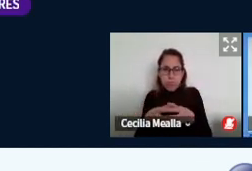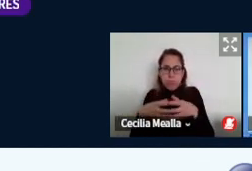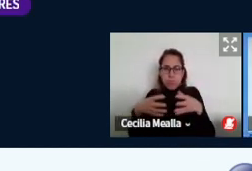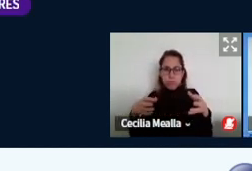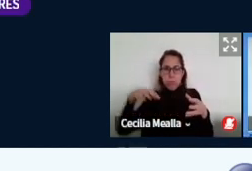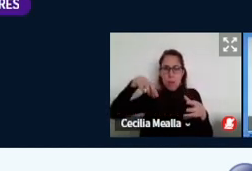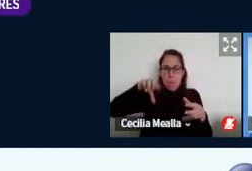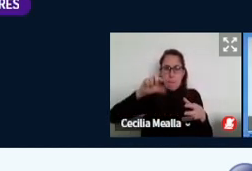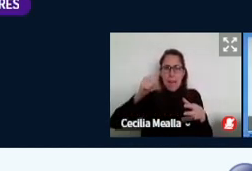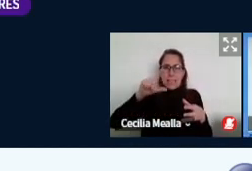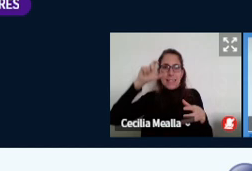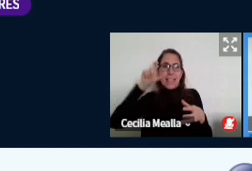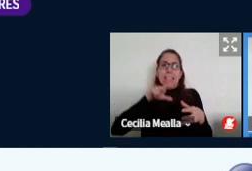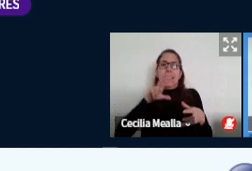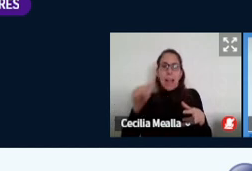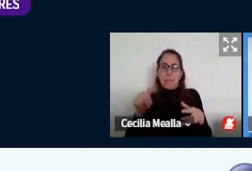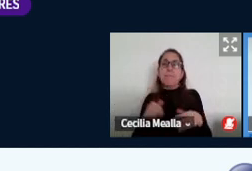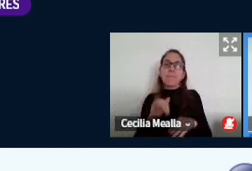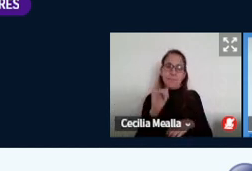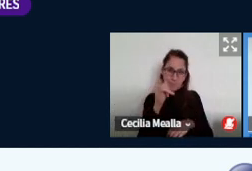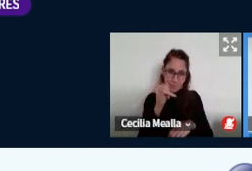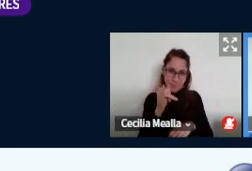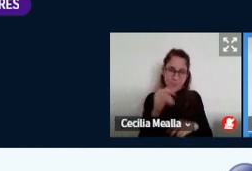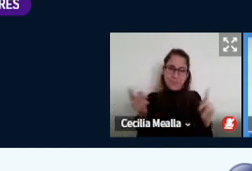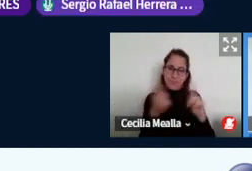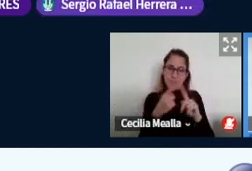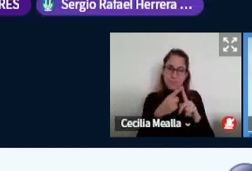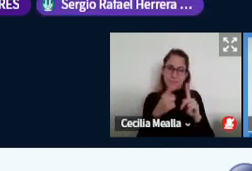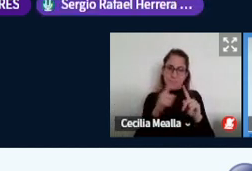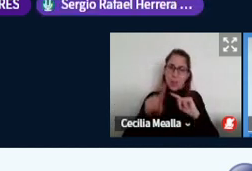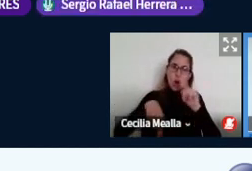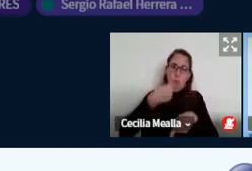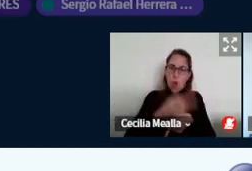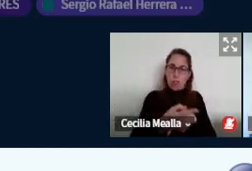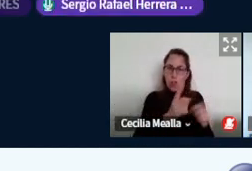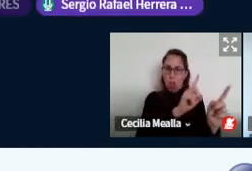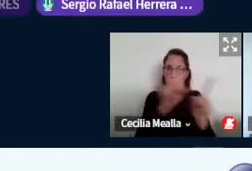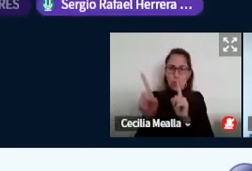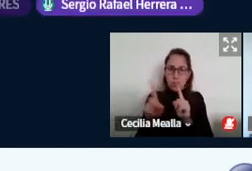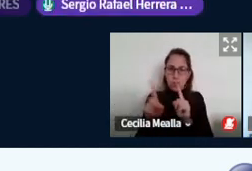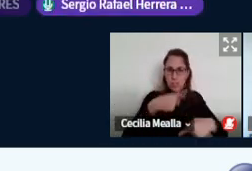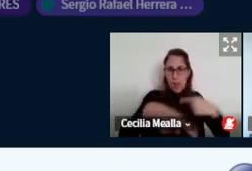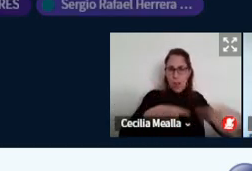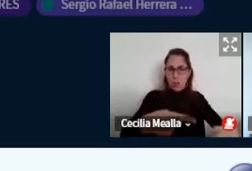Y van a tener otros docentes que van a estar con los encuentros.